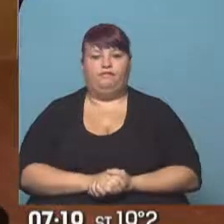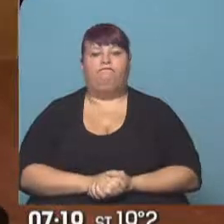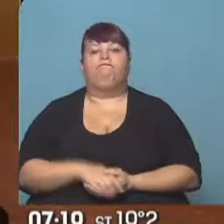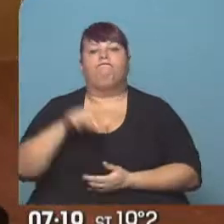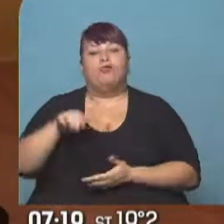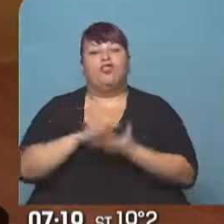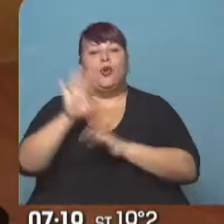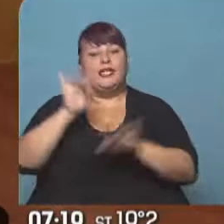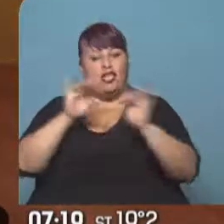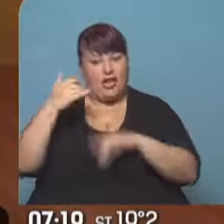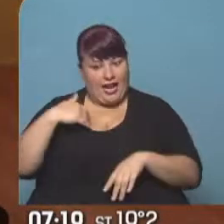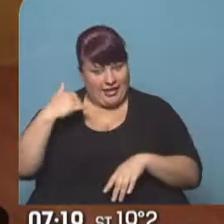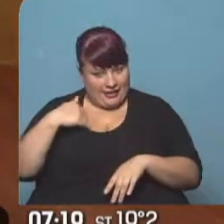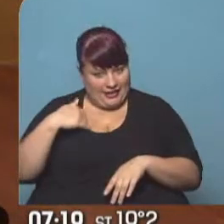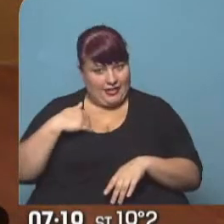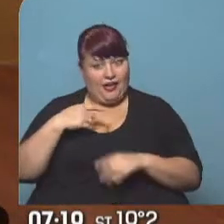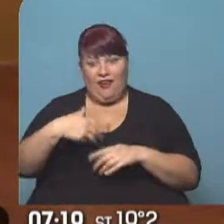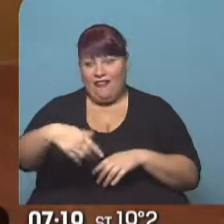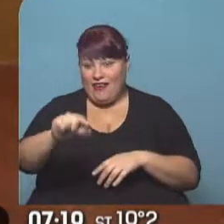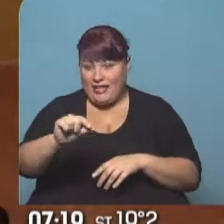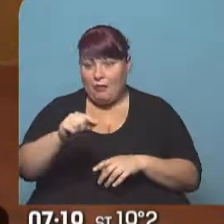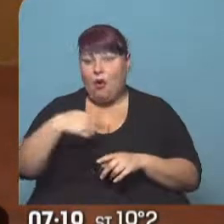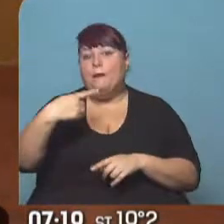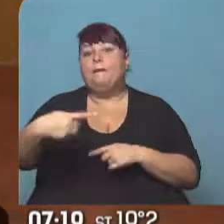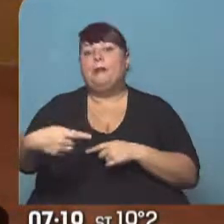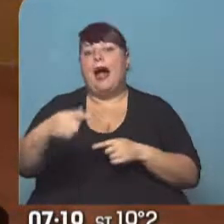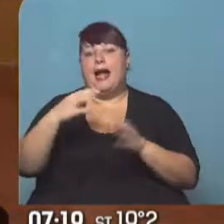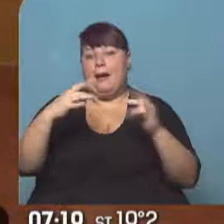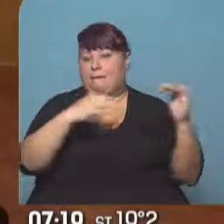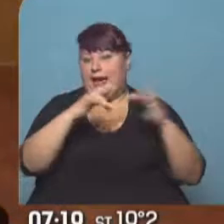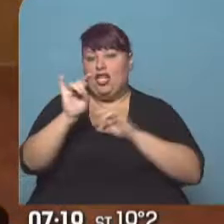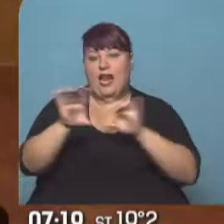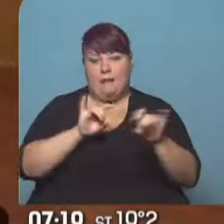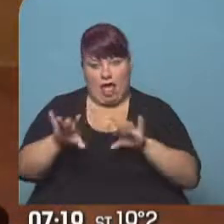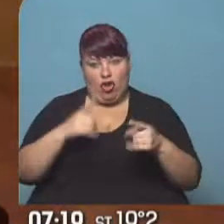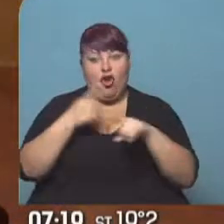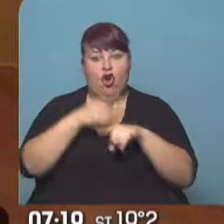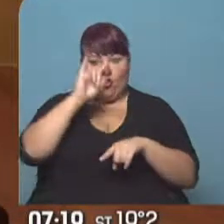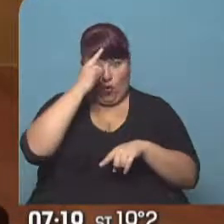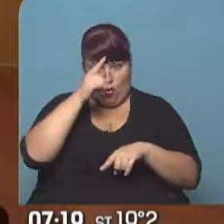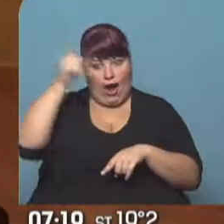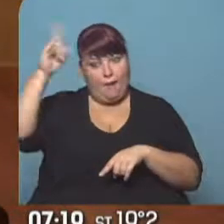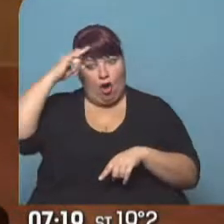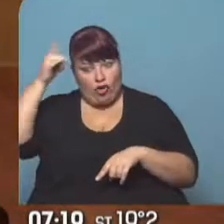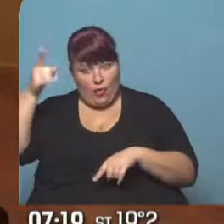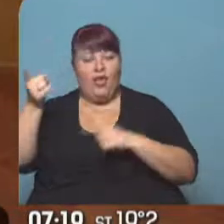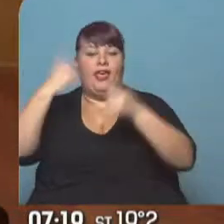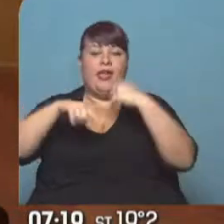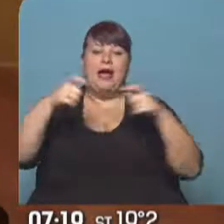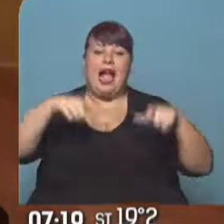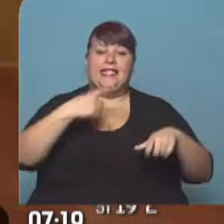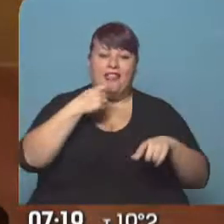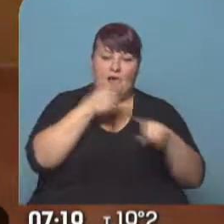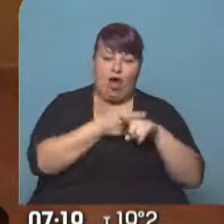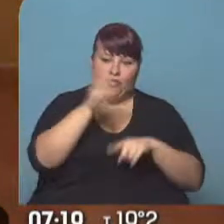En este caso con la selección argentina de fútbol, recta final hacia los compromisos por eliminatorias ante Uruguay en Montevideo, después en la cancha de River